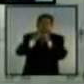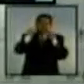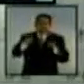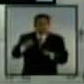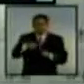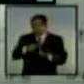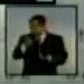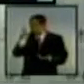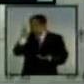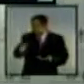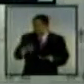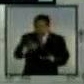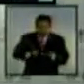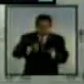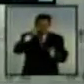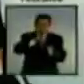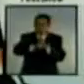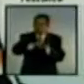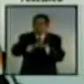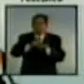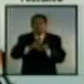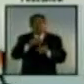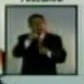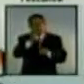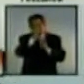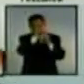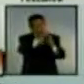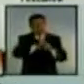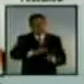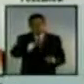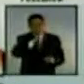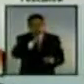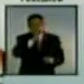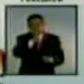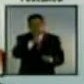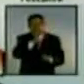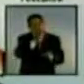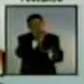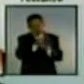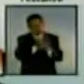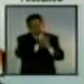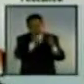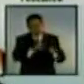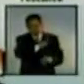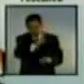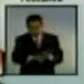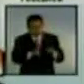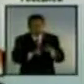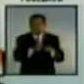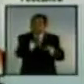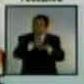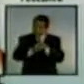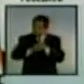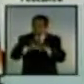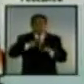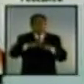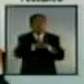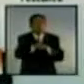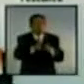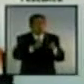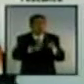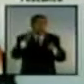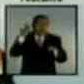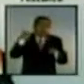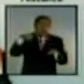efectivamente tiene una dedicatoria en primer lugar a mi madre y a mi padre, que en paz descanse, a mis hermanos y a quien en